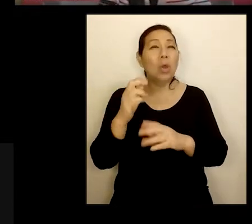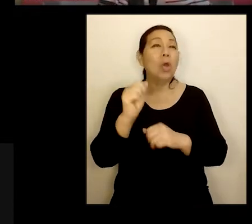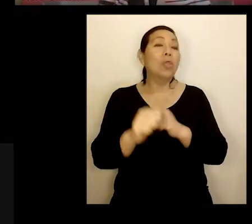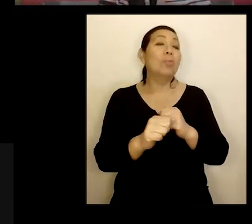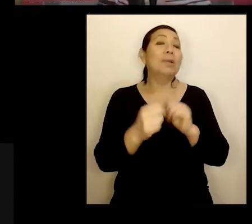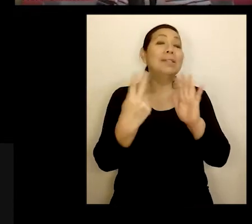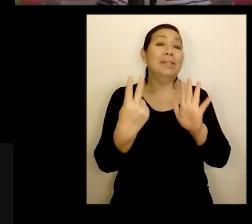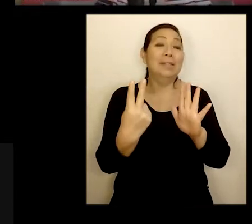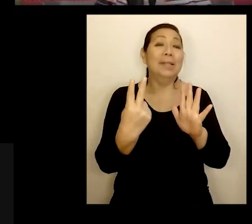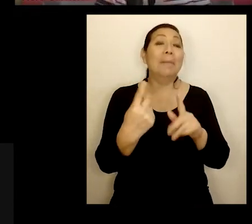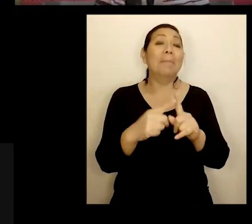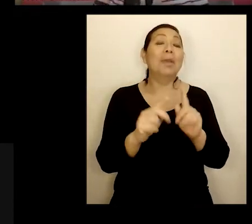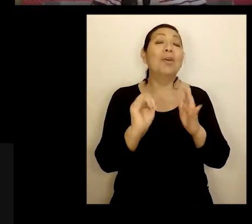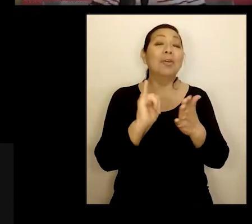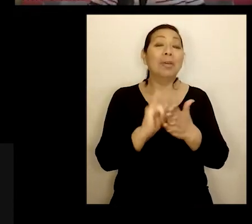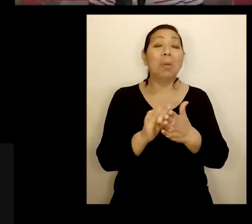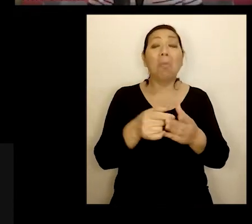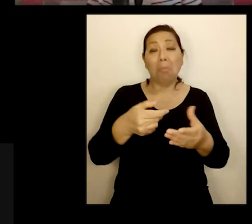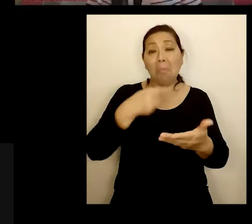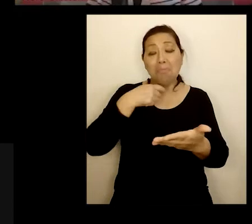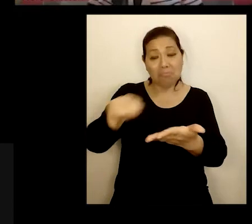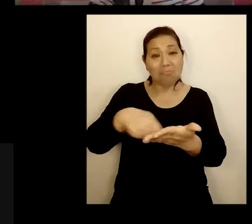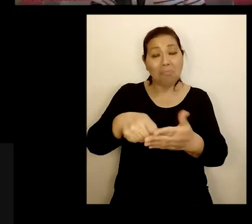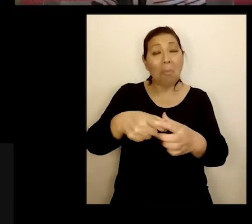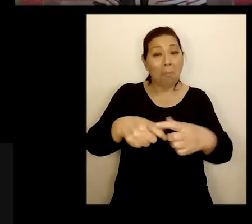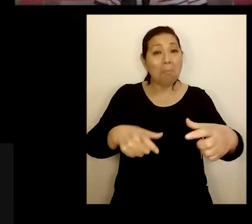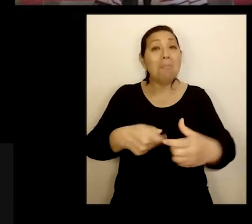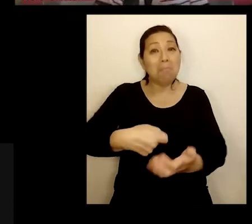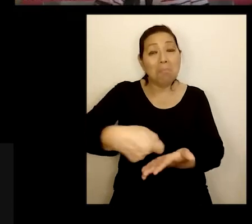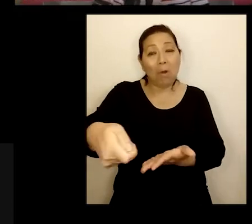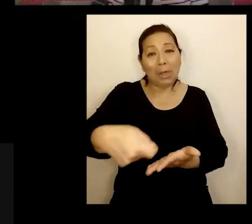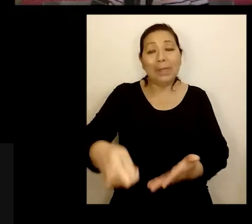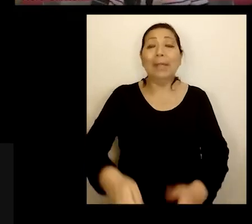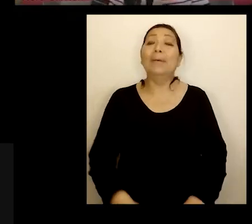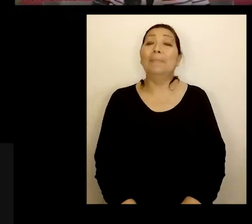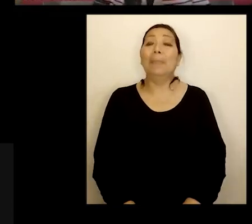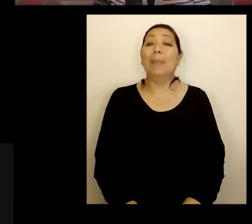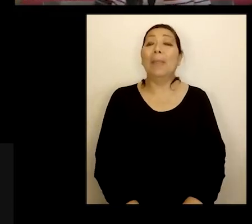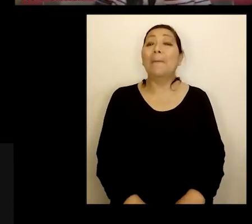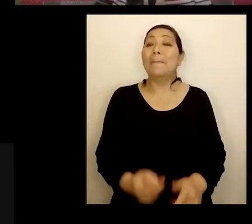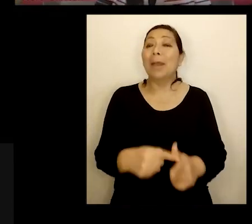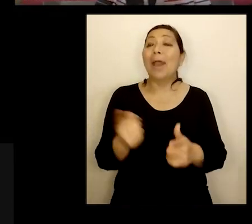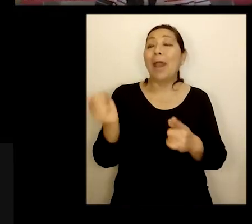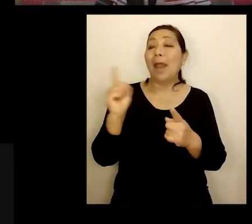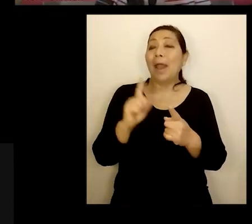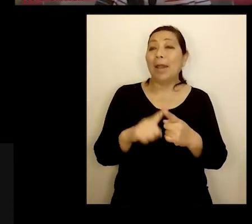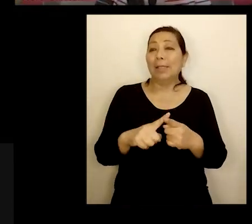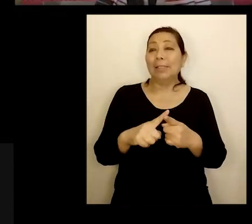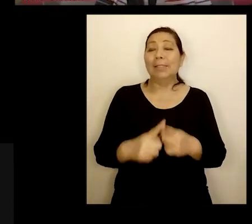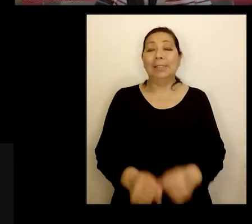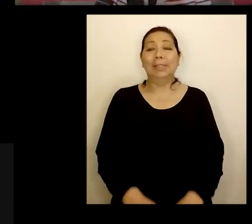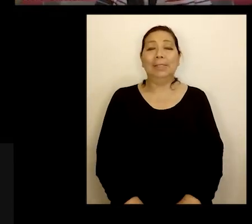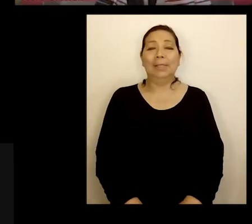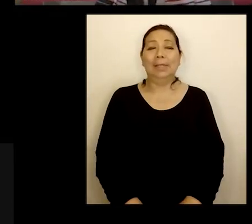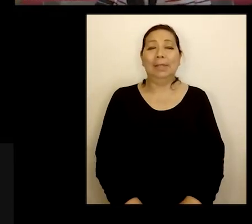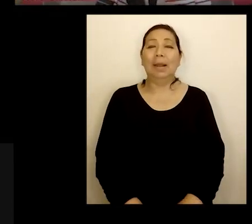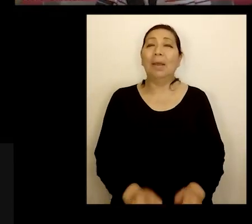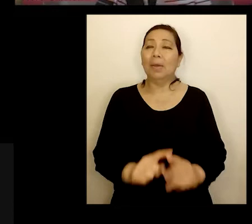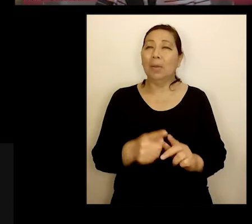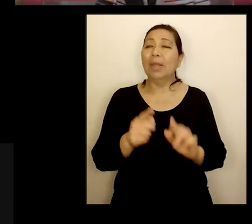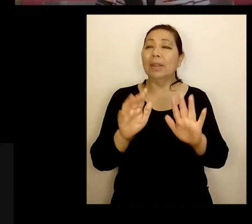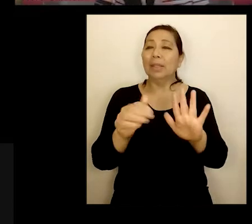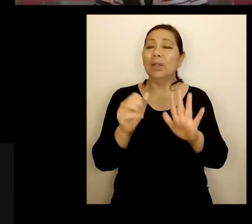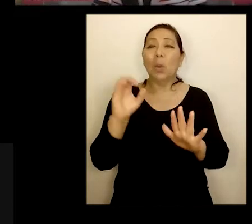del 2007, le entregaban boletas de la empresa Adecco Perú S.A. Y hasta el que a partir